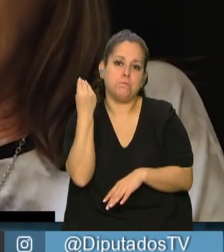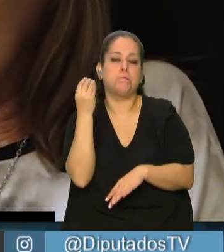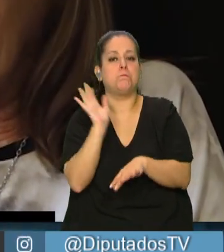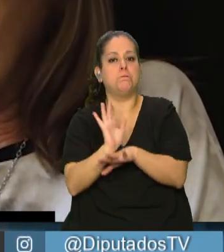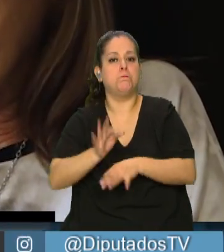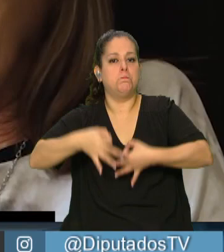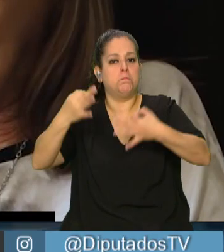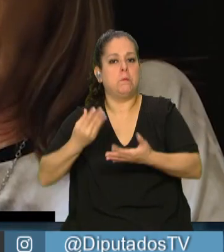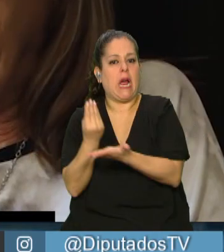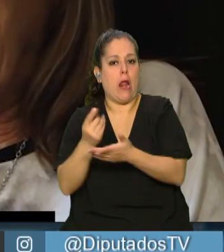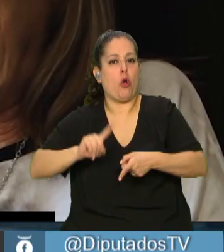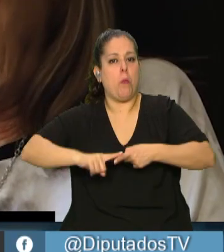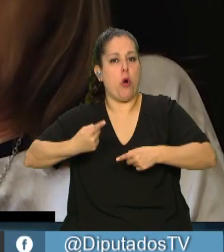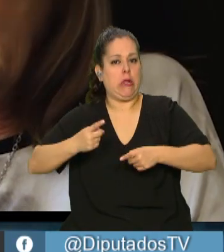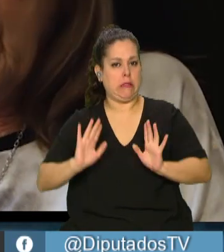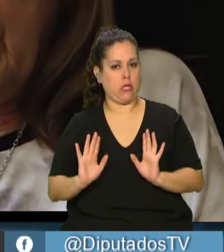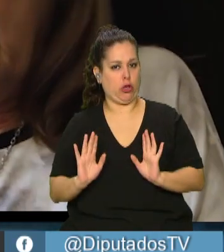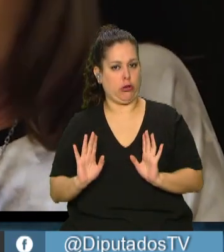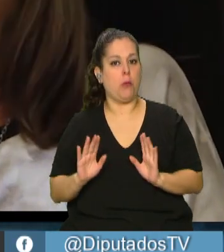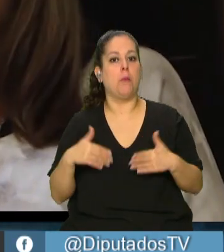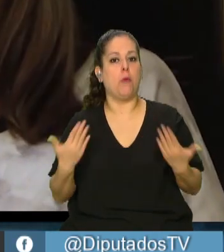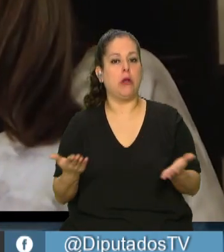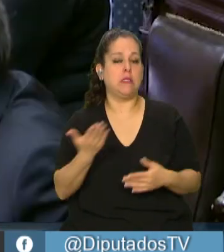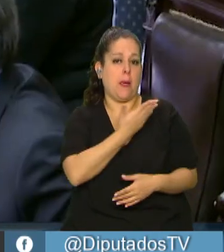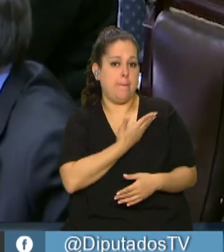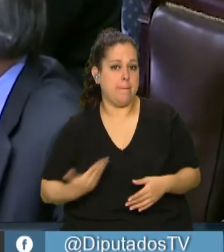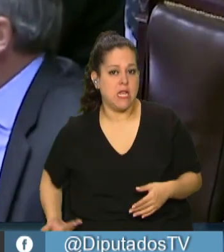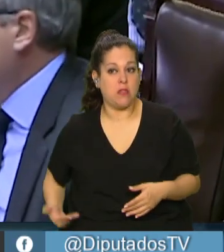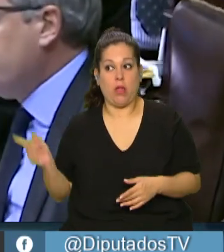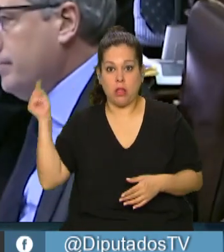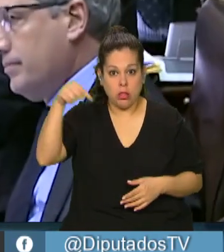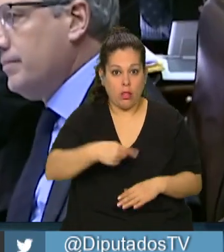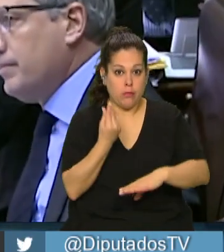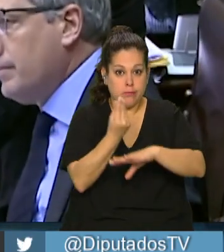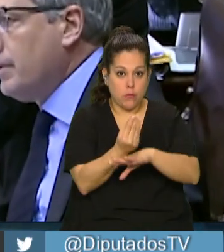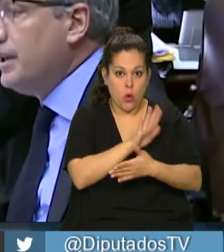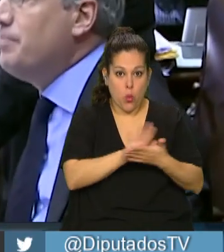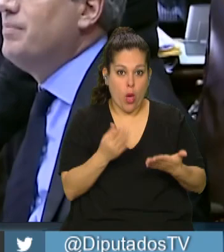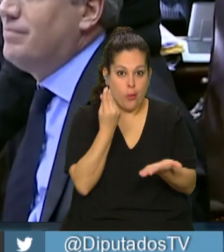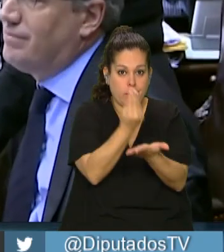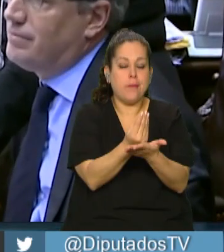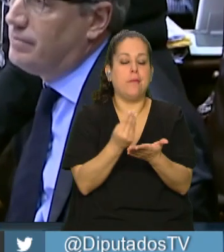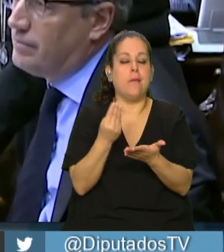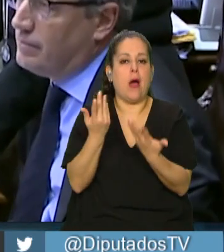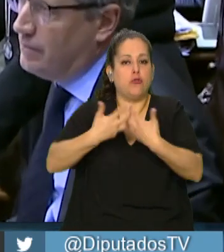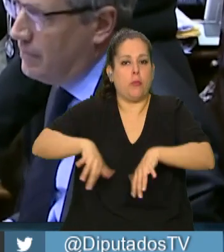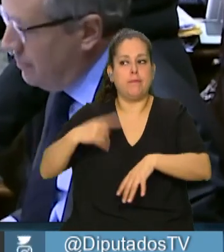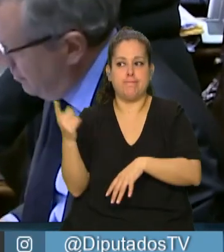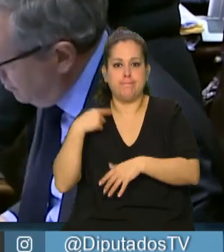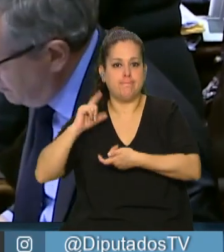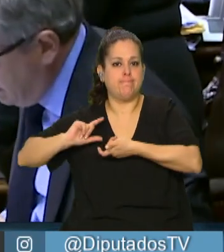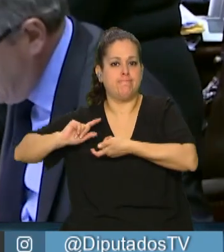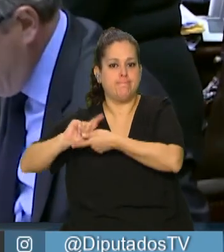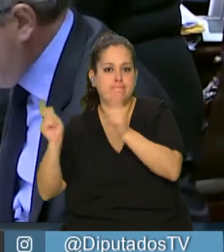político. Por eso es que en cada presidencia nos renuevan, o sea, normalmente nosotros lo que hacemos